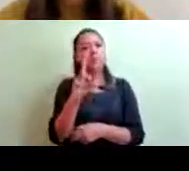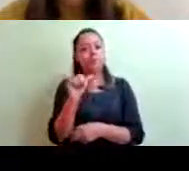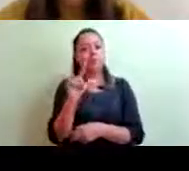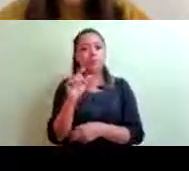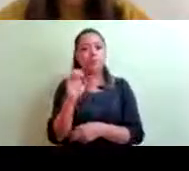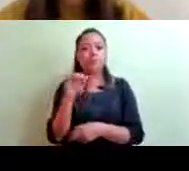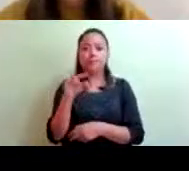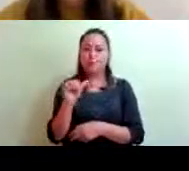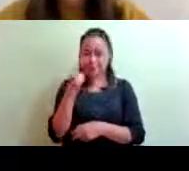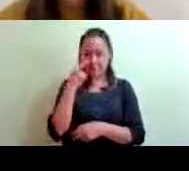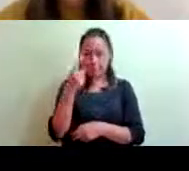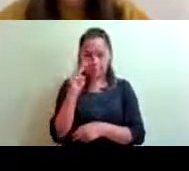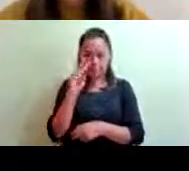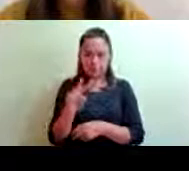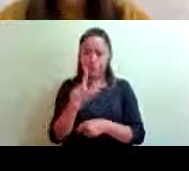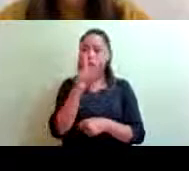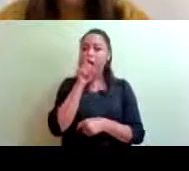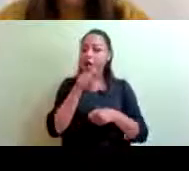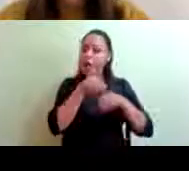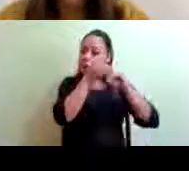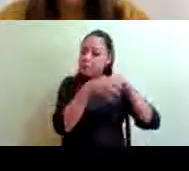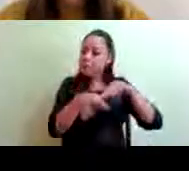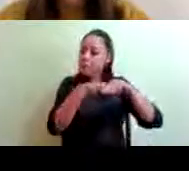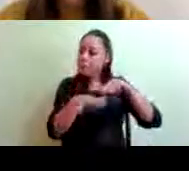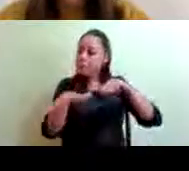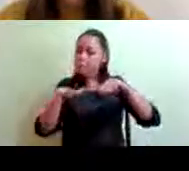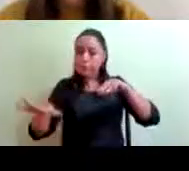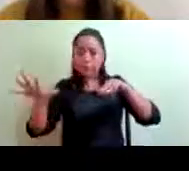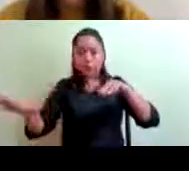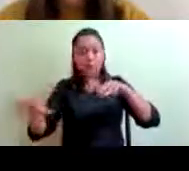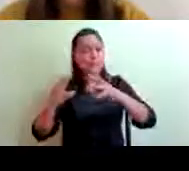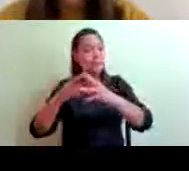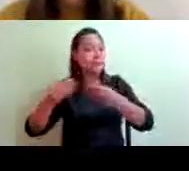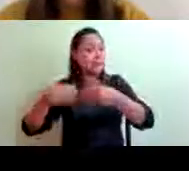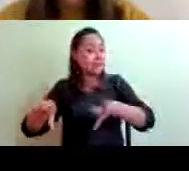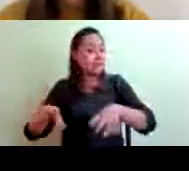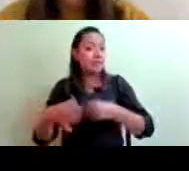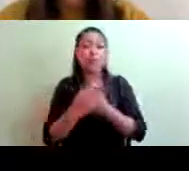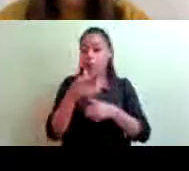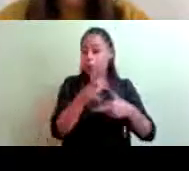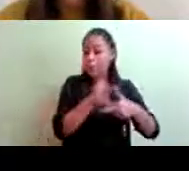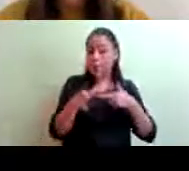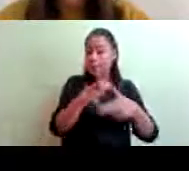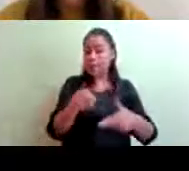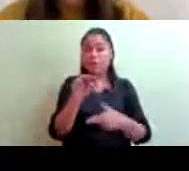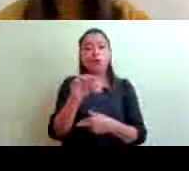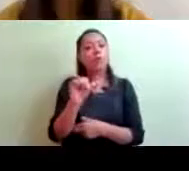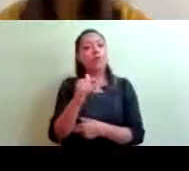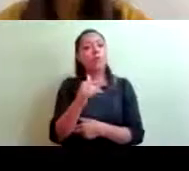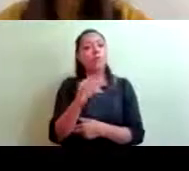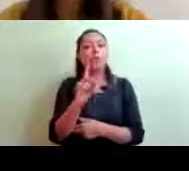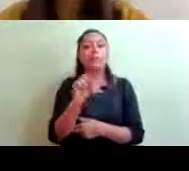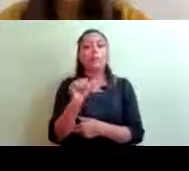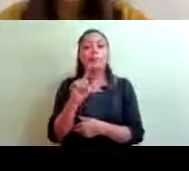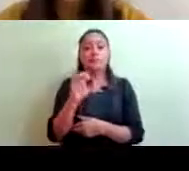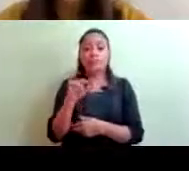agua que escurre y que se va y que se pierde finalmente en los tubos, porque el río Magdalena finalmente va a dar al sistema, digamos,